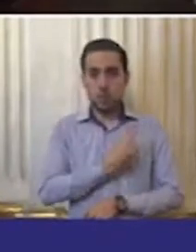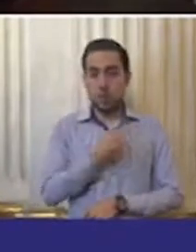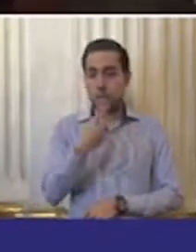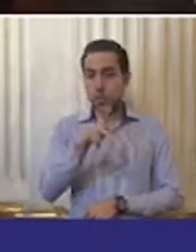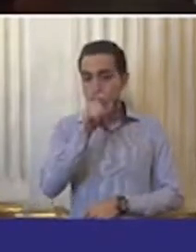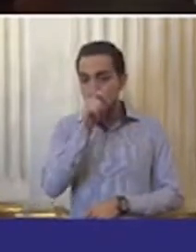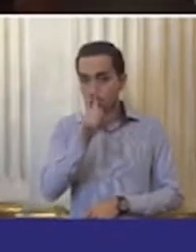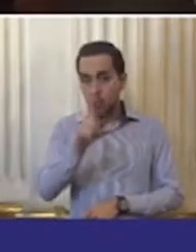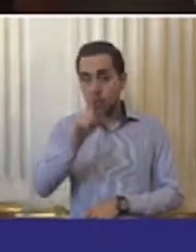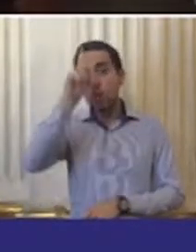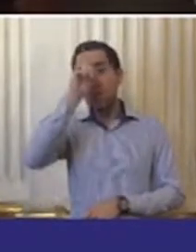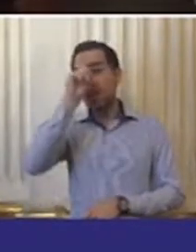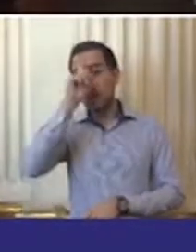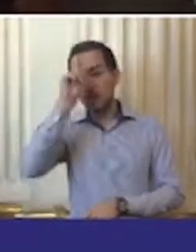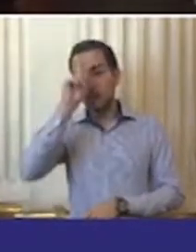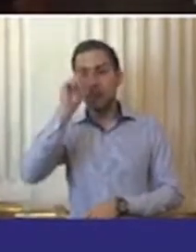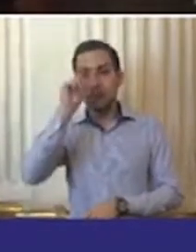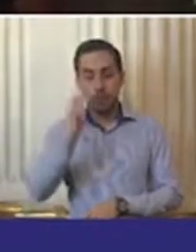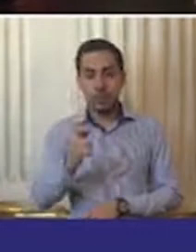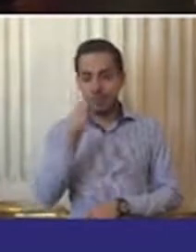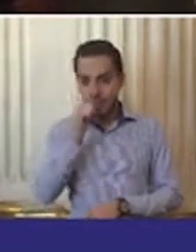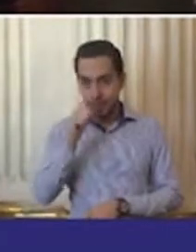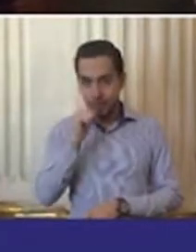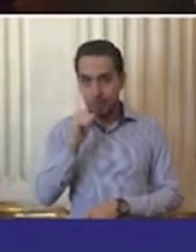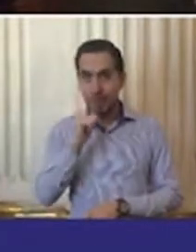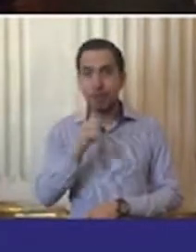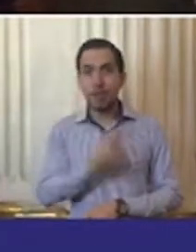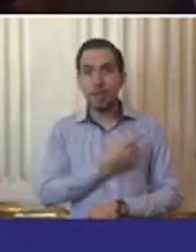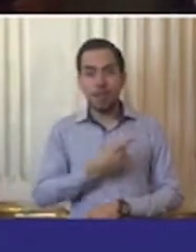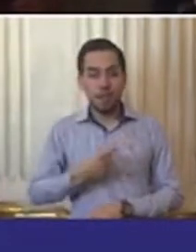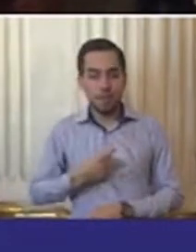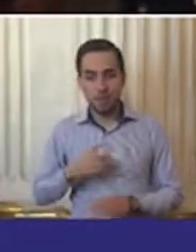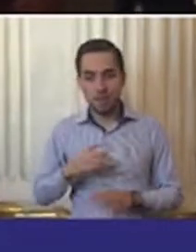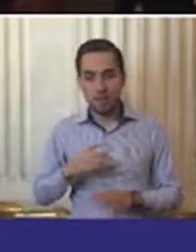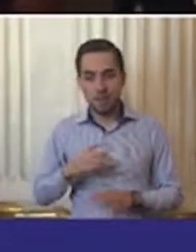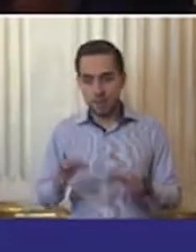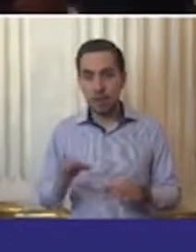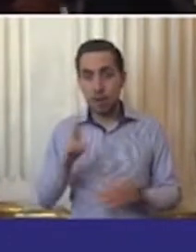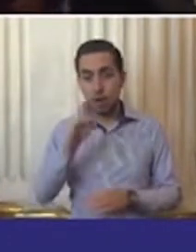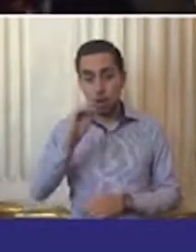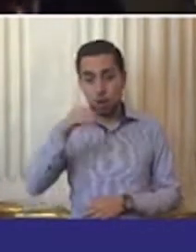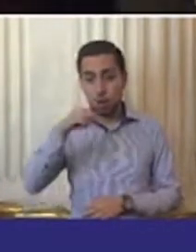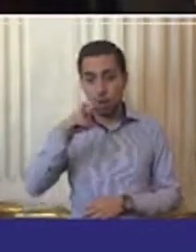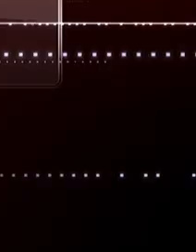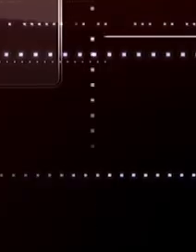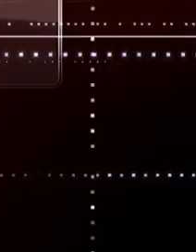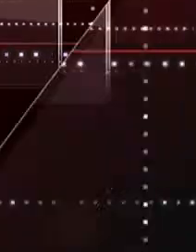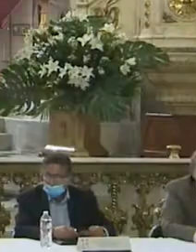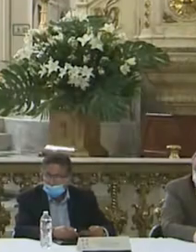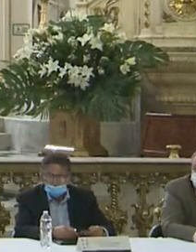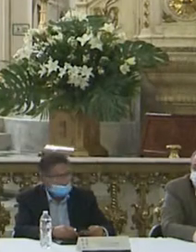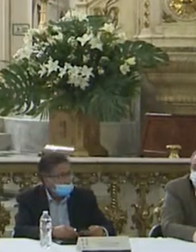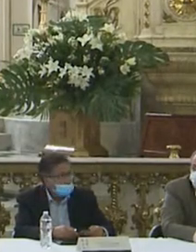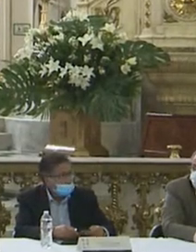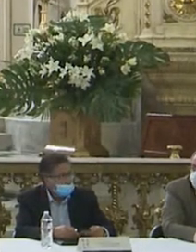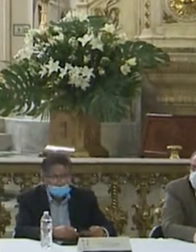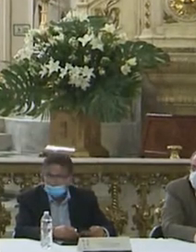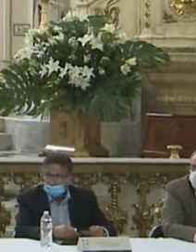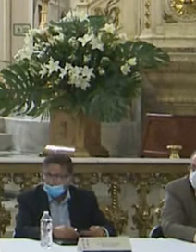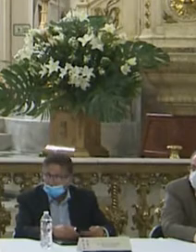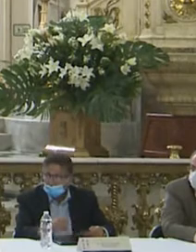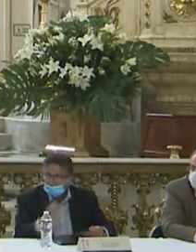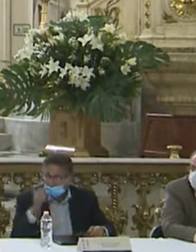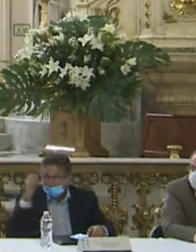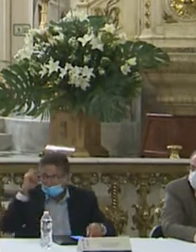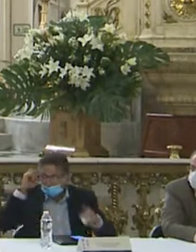recomendó que nuevamente se hiciera una romería virtual para este año los municipios